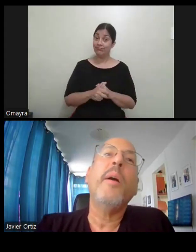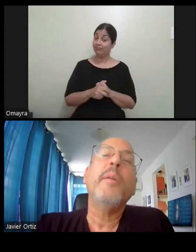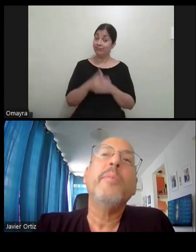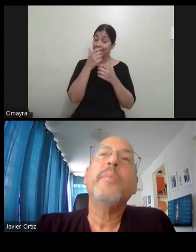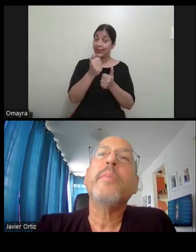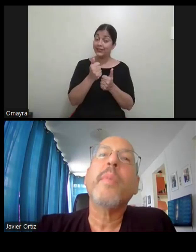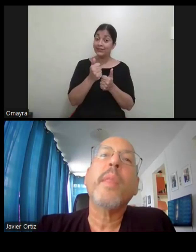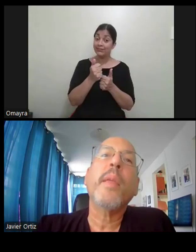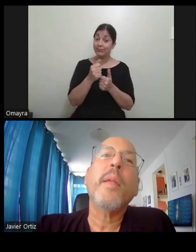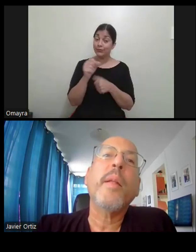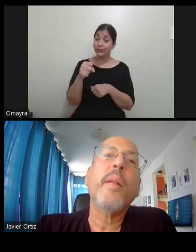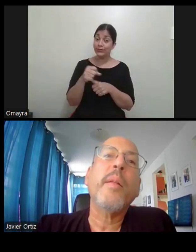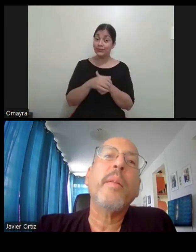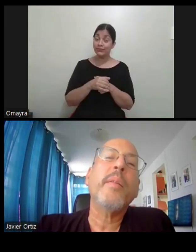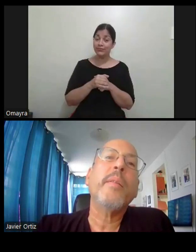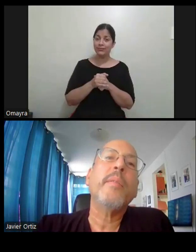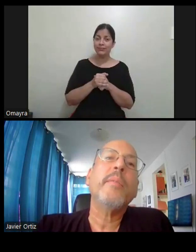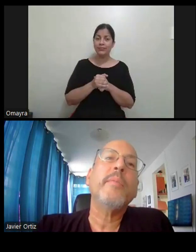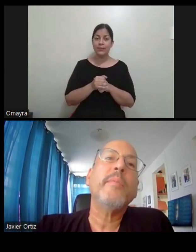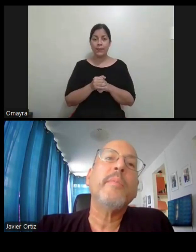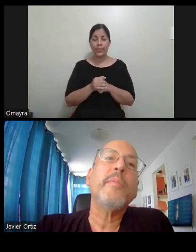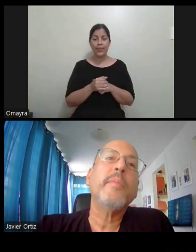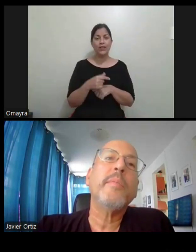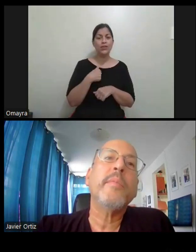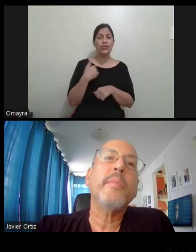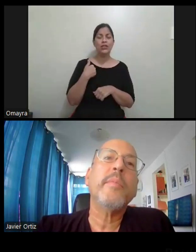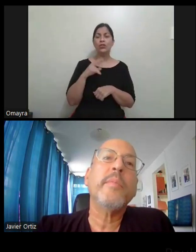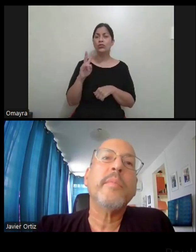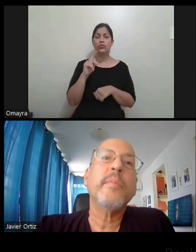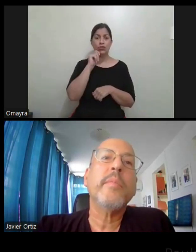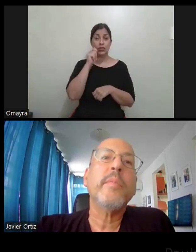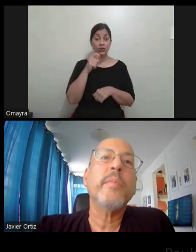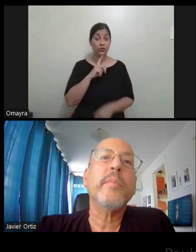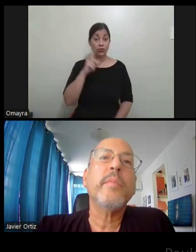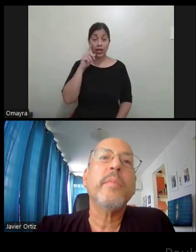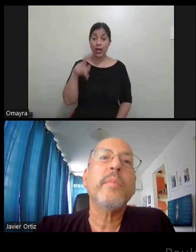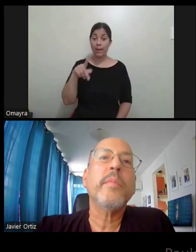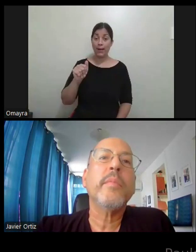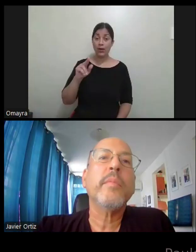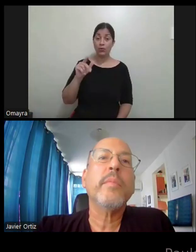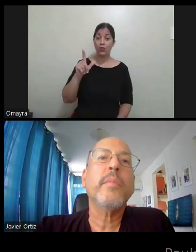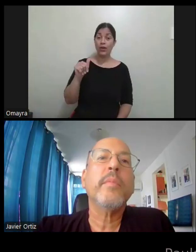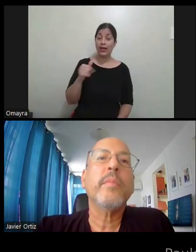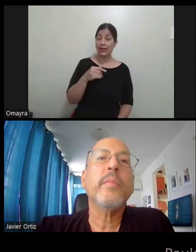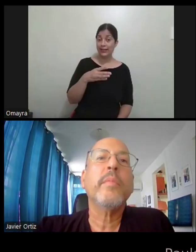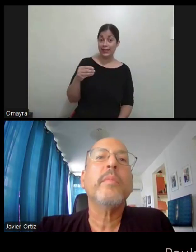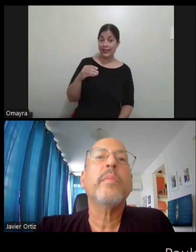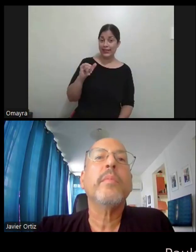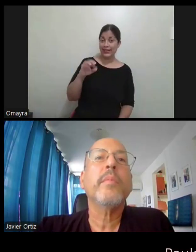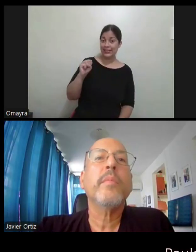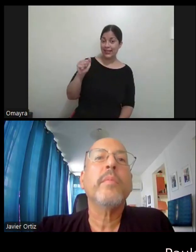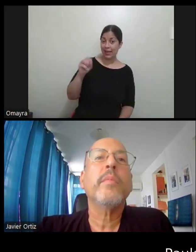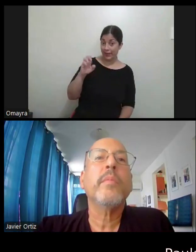Muy interesante. Sí, pero yo tengo 2 tías sordas, Paula e Isabel Hernández Rivera,